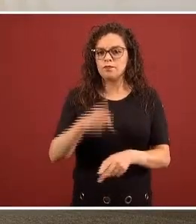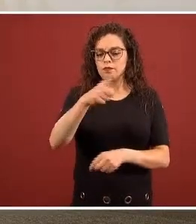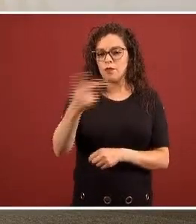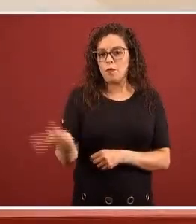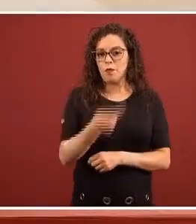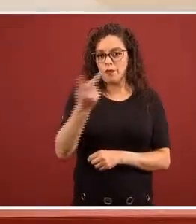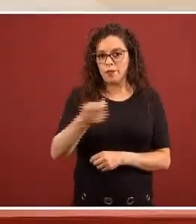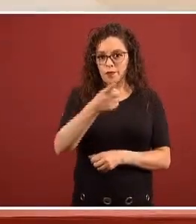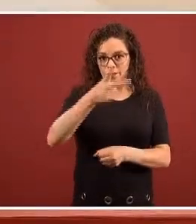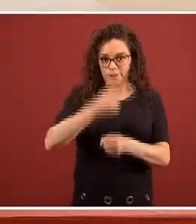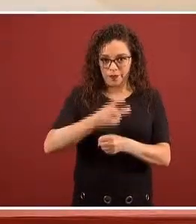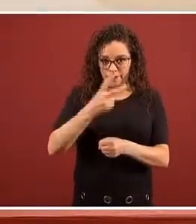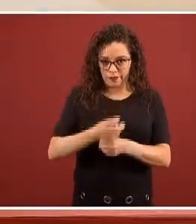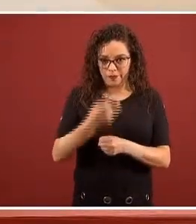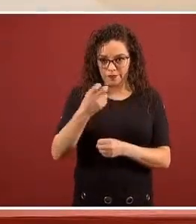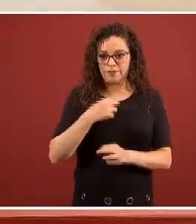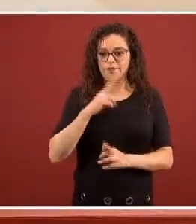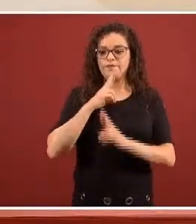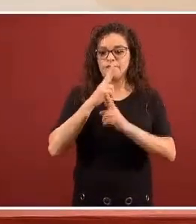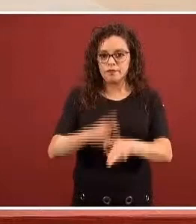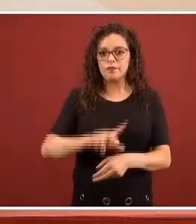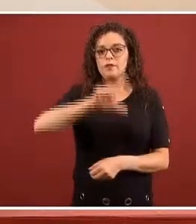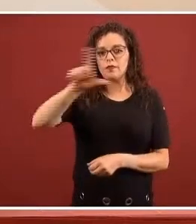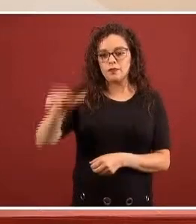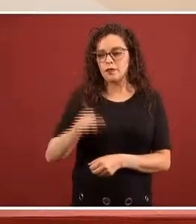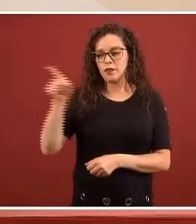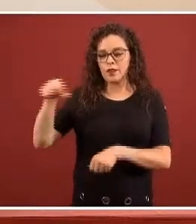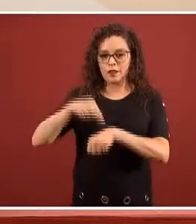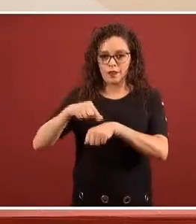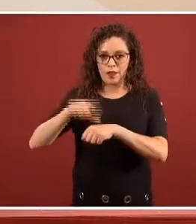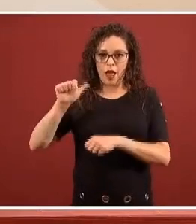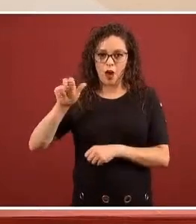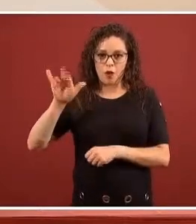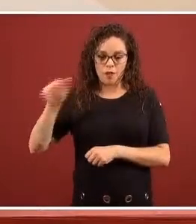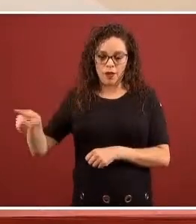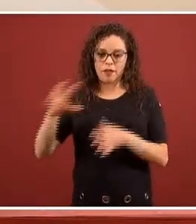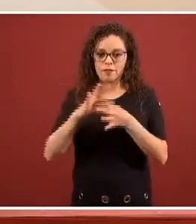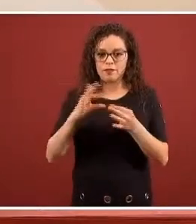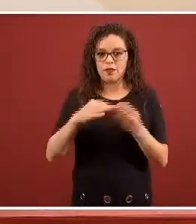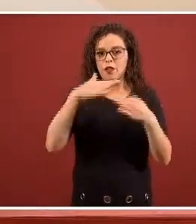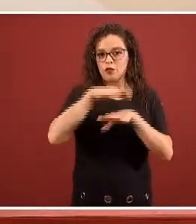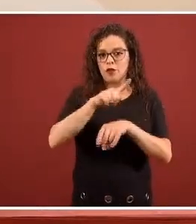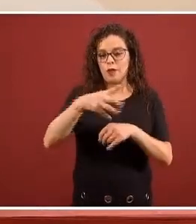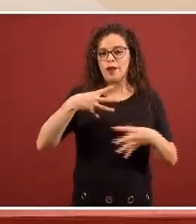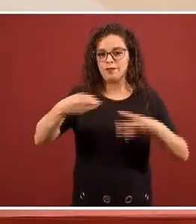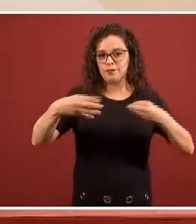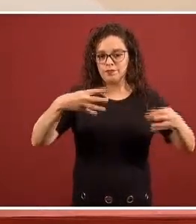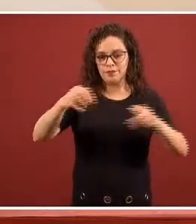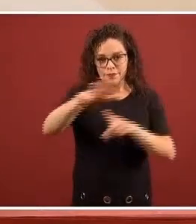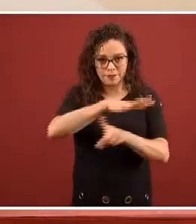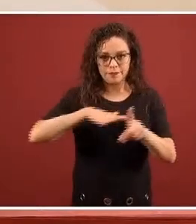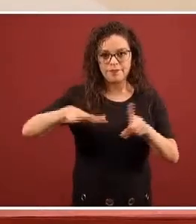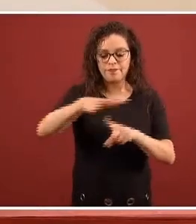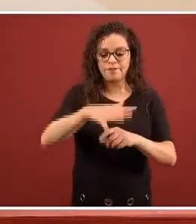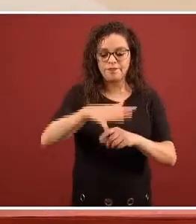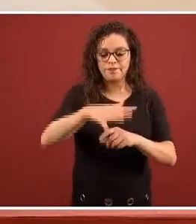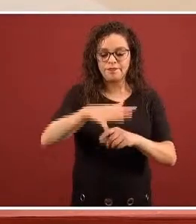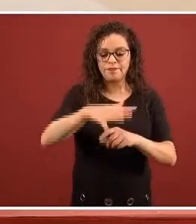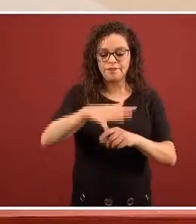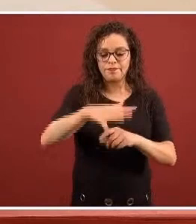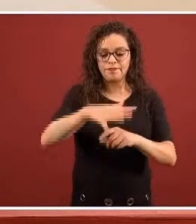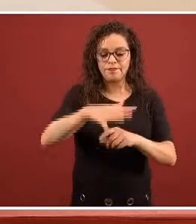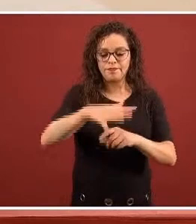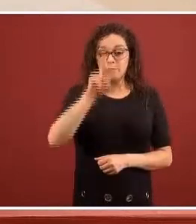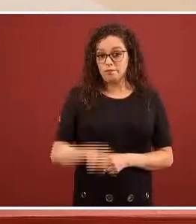Alomía nos comente sobre los brotes comunitarios. Efectivamente, tiene usted mucha razón y es una realidad